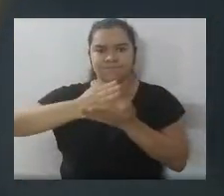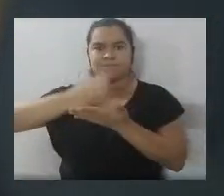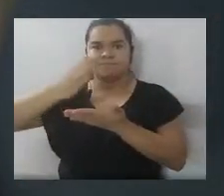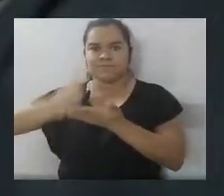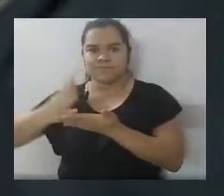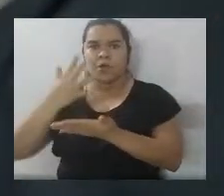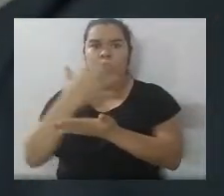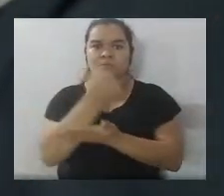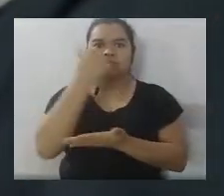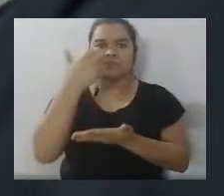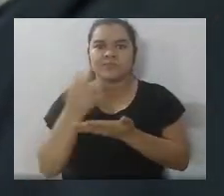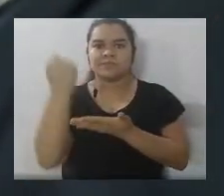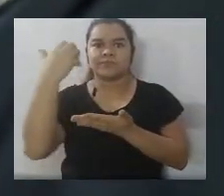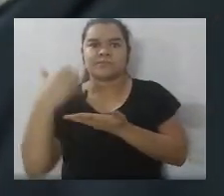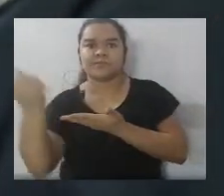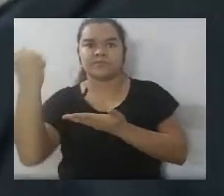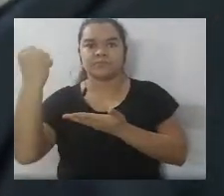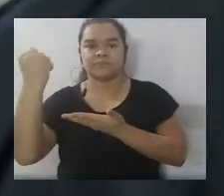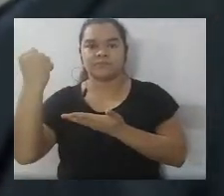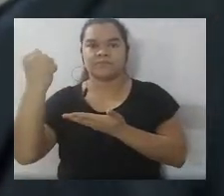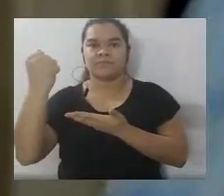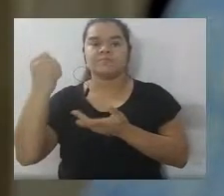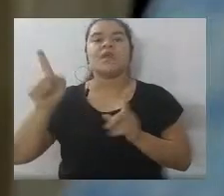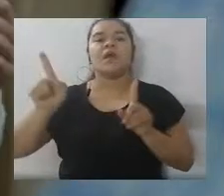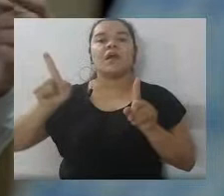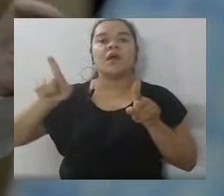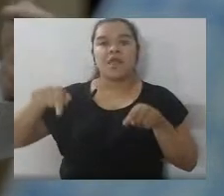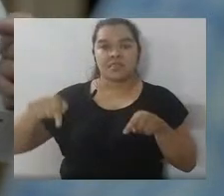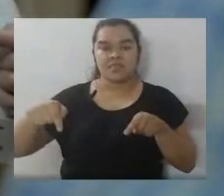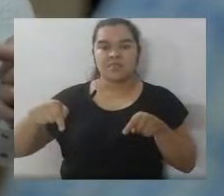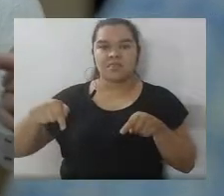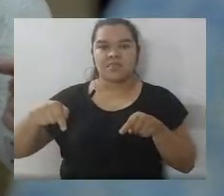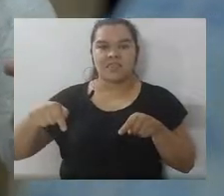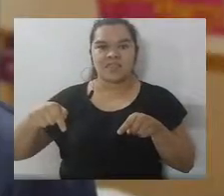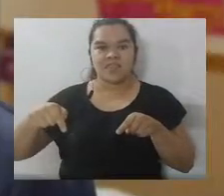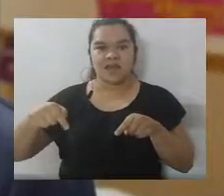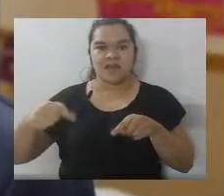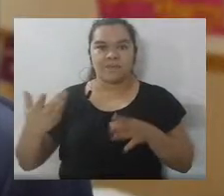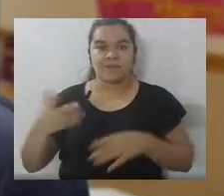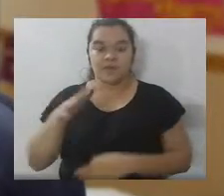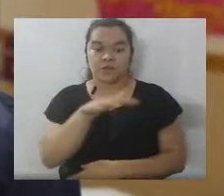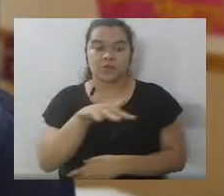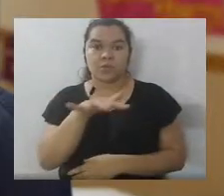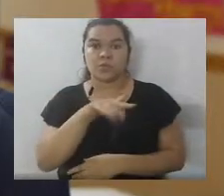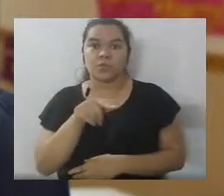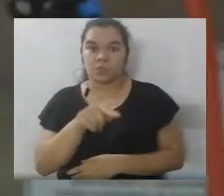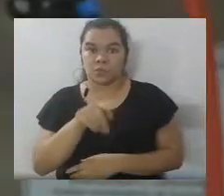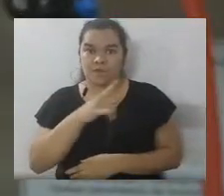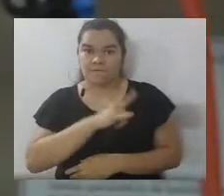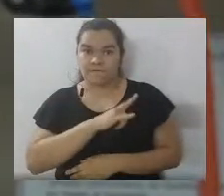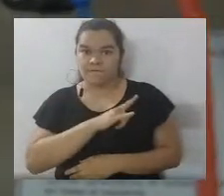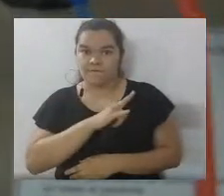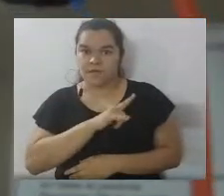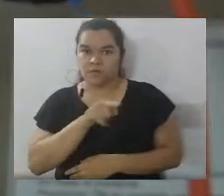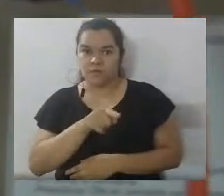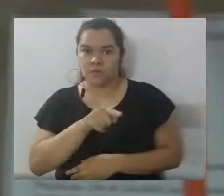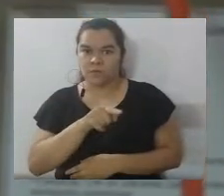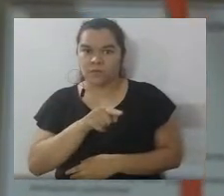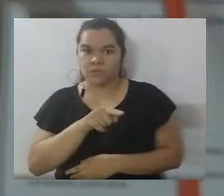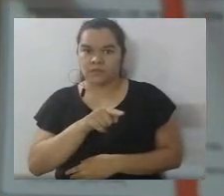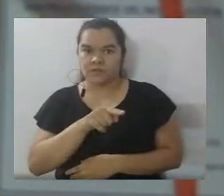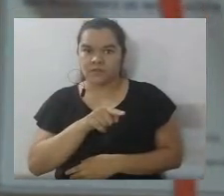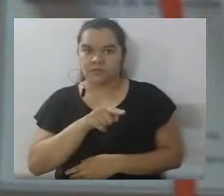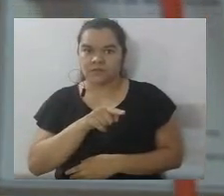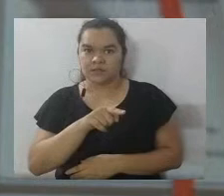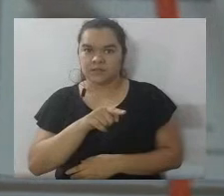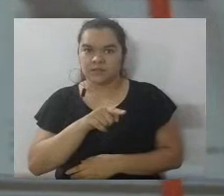darle un marco, ya sea desde el punto de vista de nuestra casa de estudios, tenemos todas